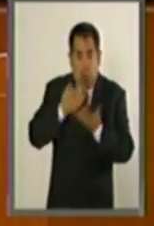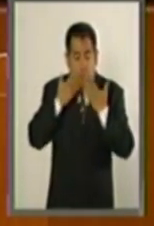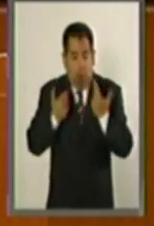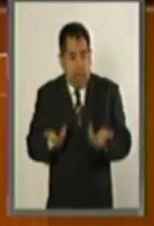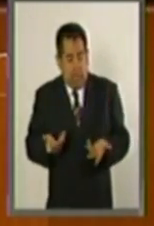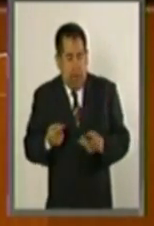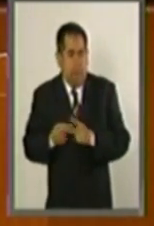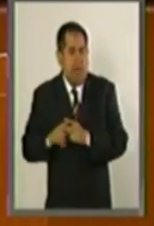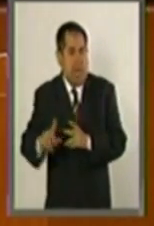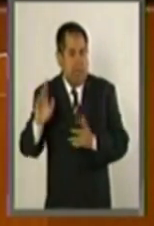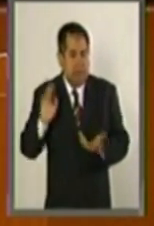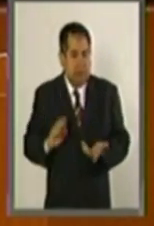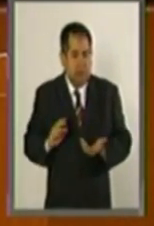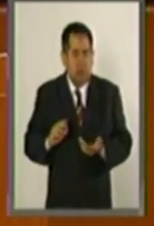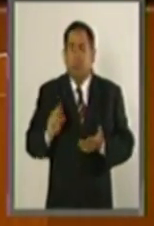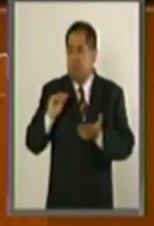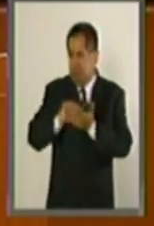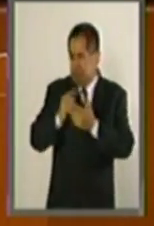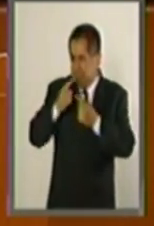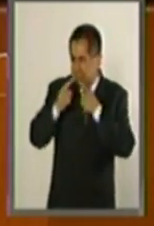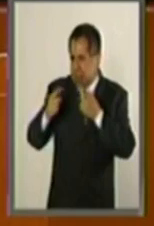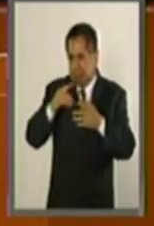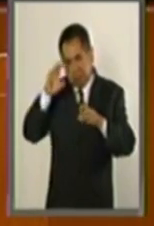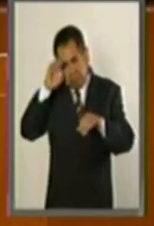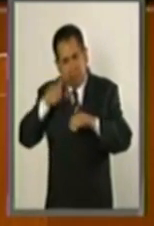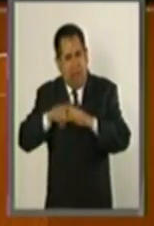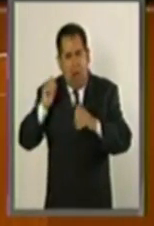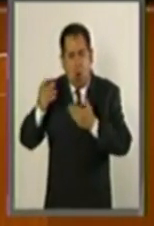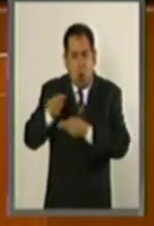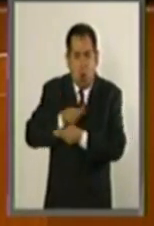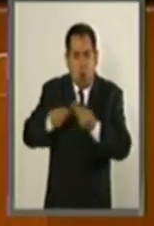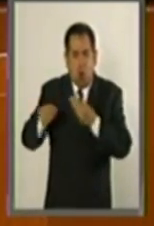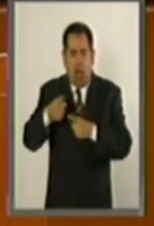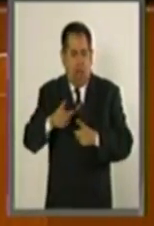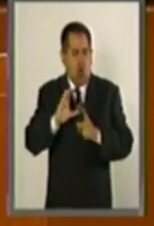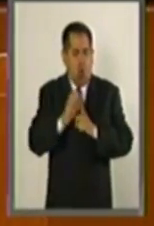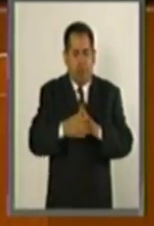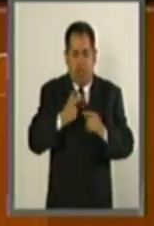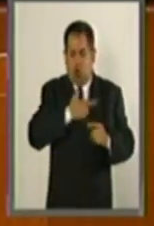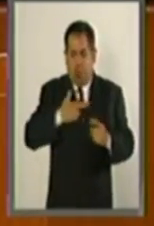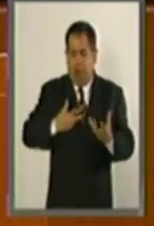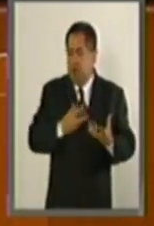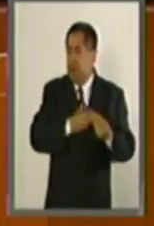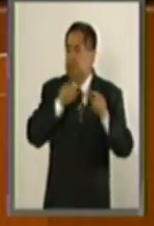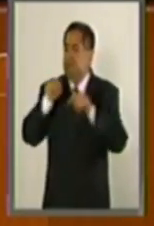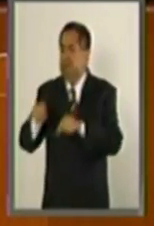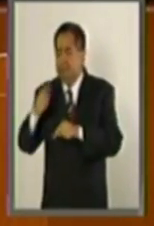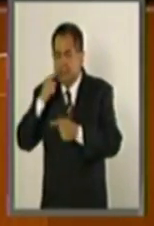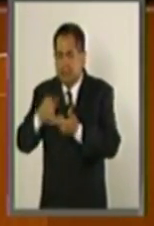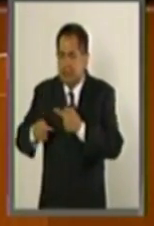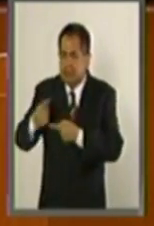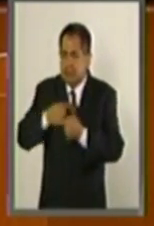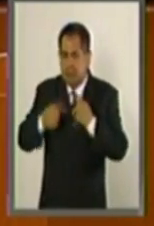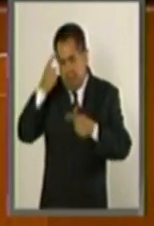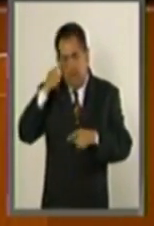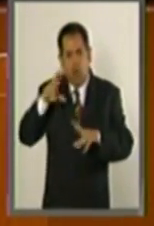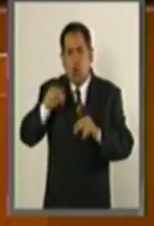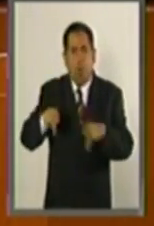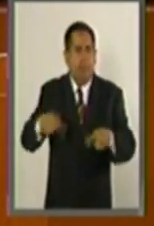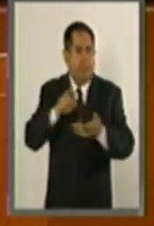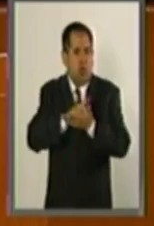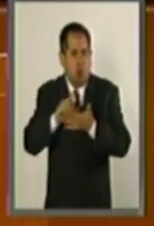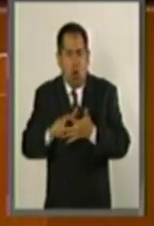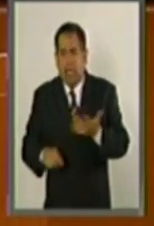el mecanismo de consultas políticas bilaterales y el Comité Mexicano-Rumano en contra del narcotráfico,